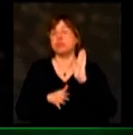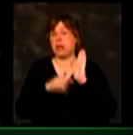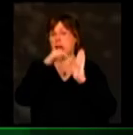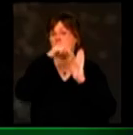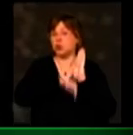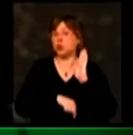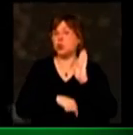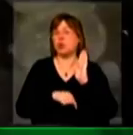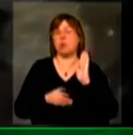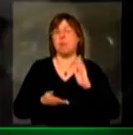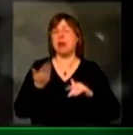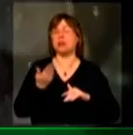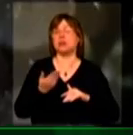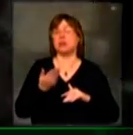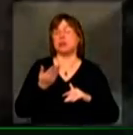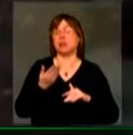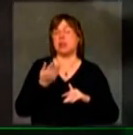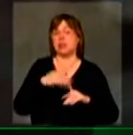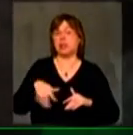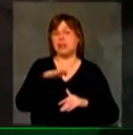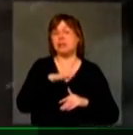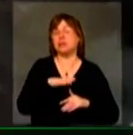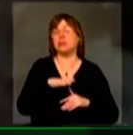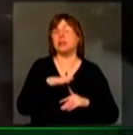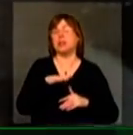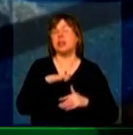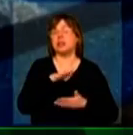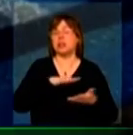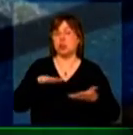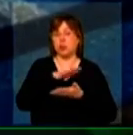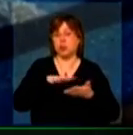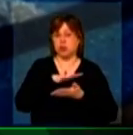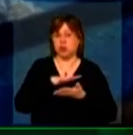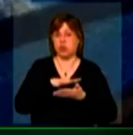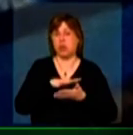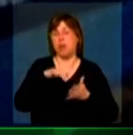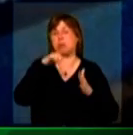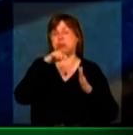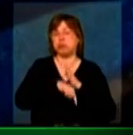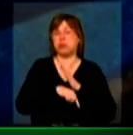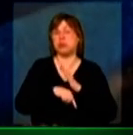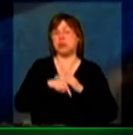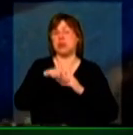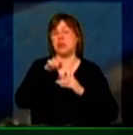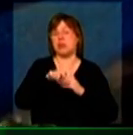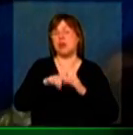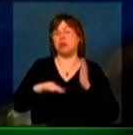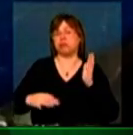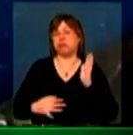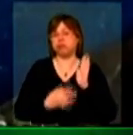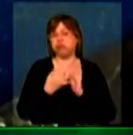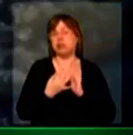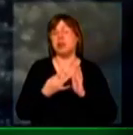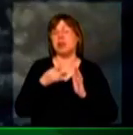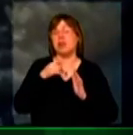tal vez lo más destacado de todas estas situaciones de esta inestabilidad va a estar asociado a la profundización un ciclón extratropical lo